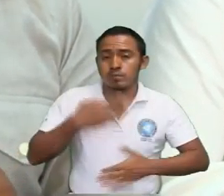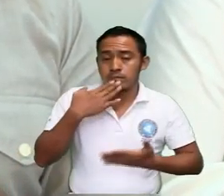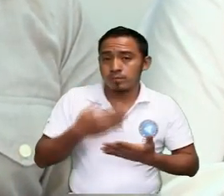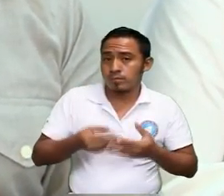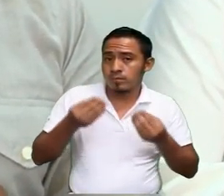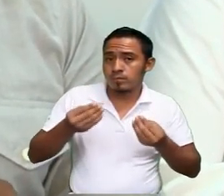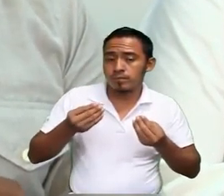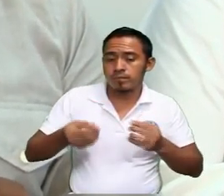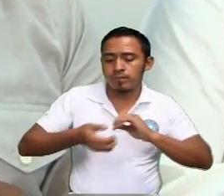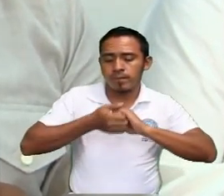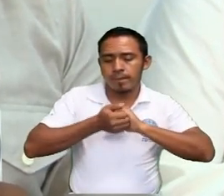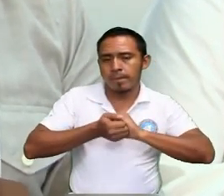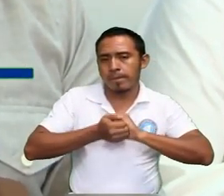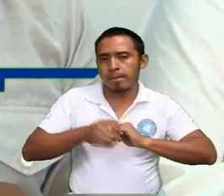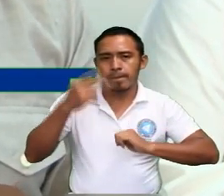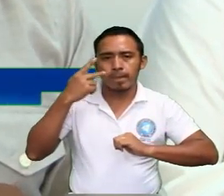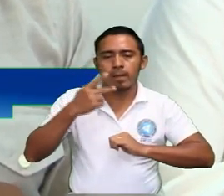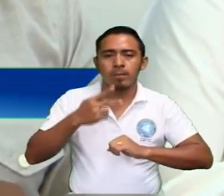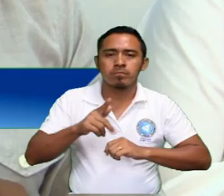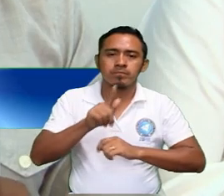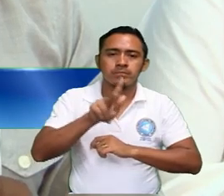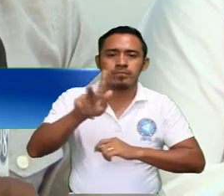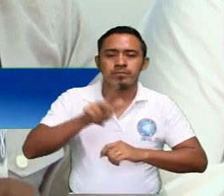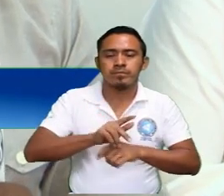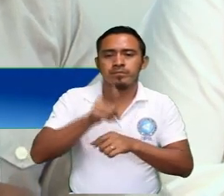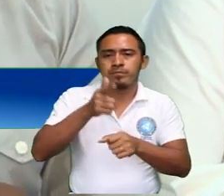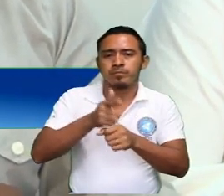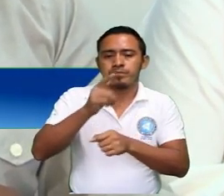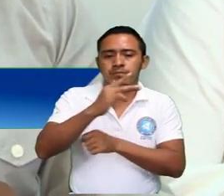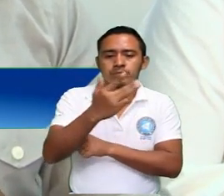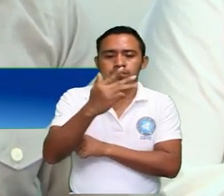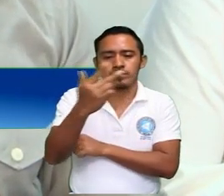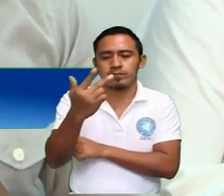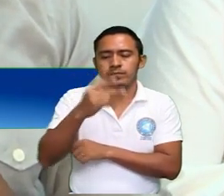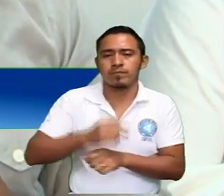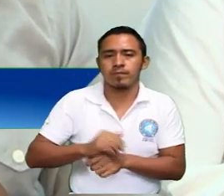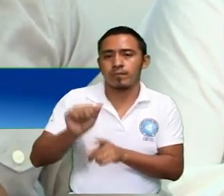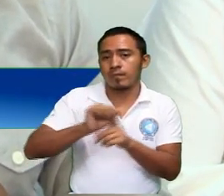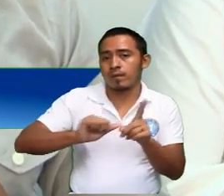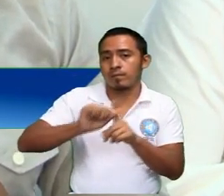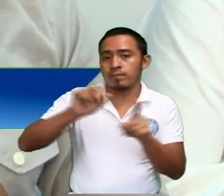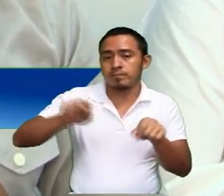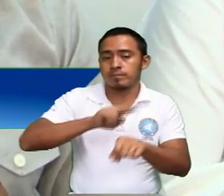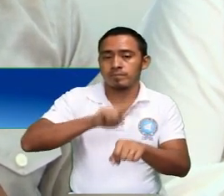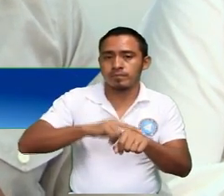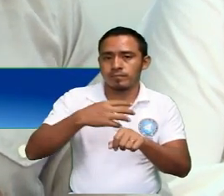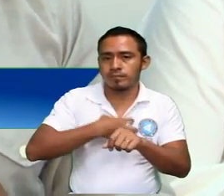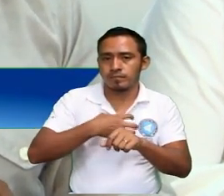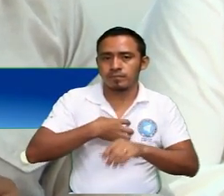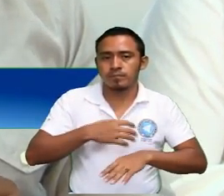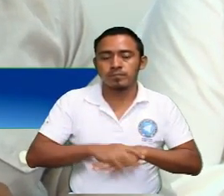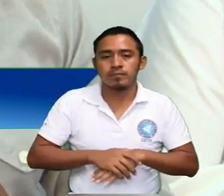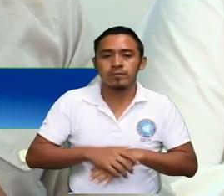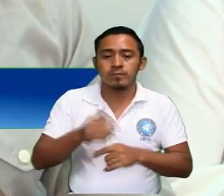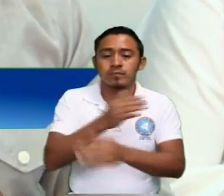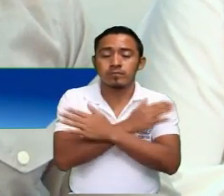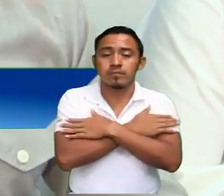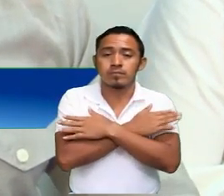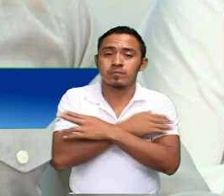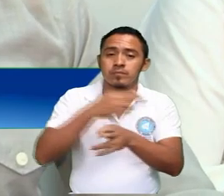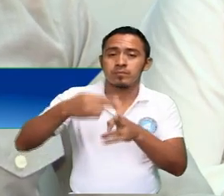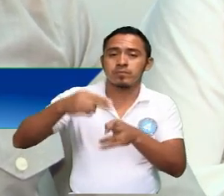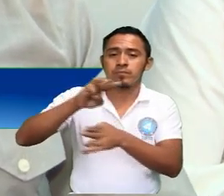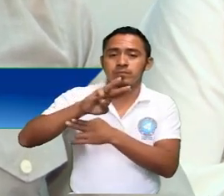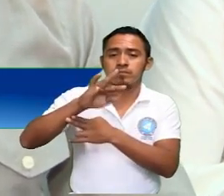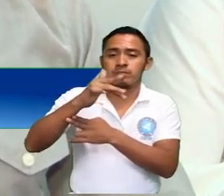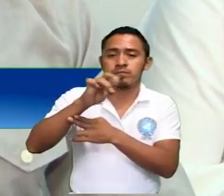gracias, amigos televidentes, por su fiel sintonía al Canal 98, el Canal Parlamentario, el Canal de la Asamblea Nacional. Les saluda Miguel Carranza Mena y